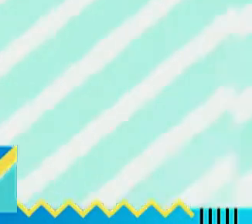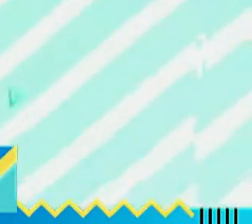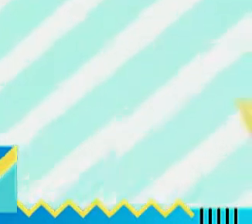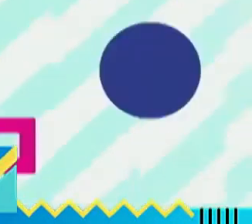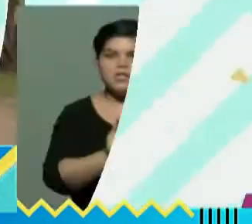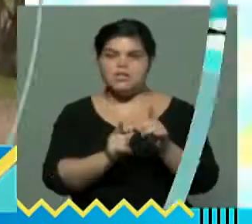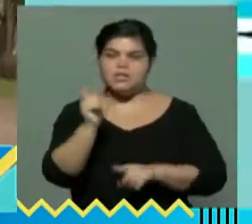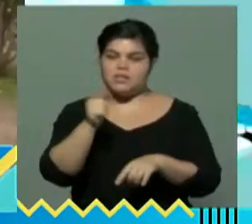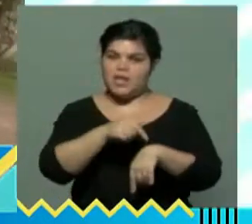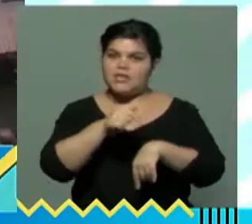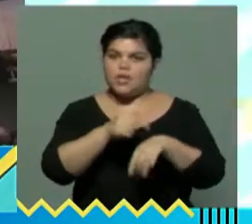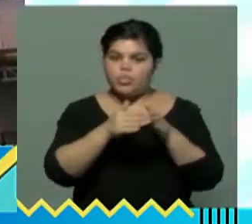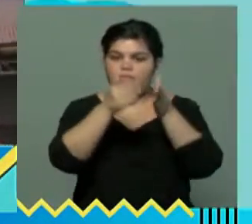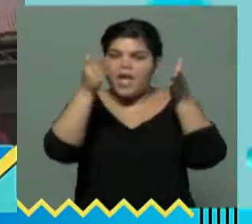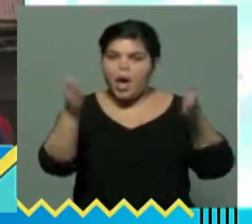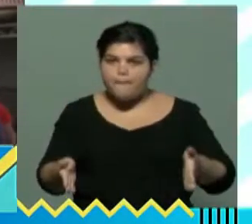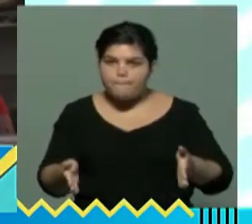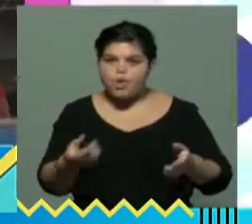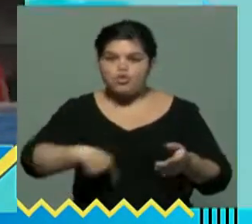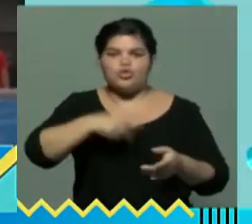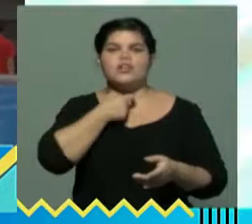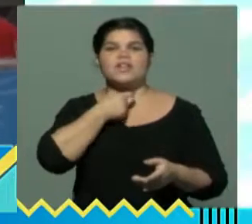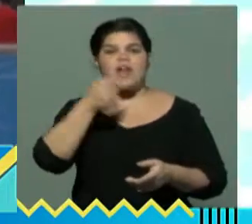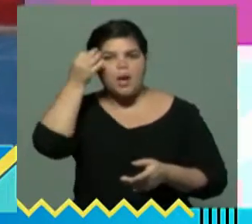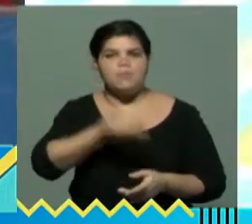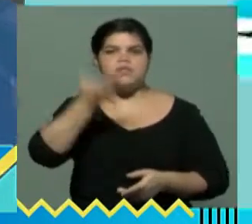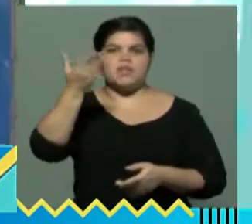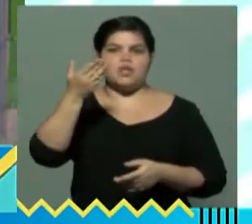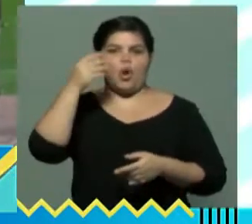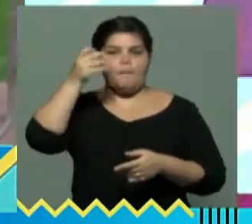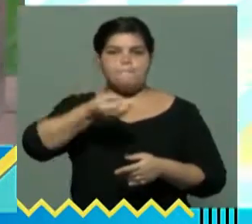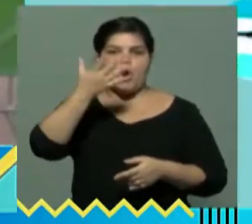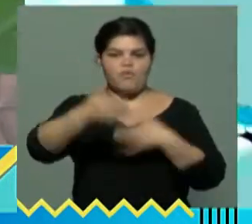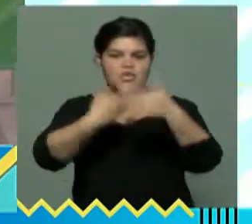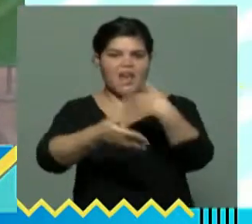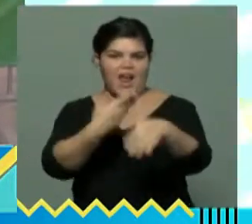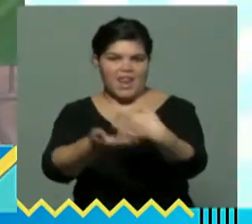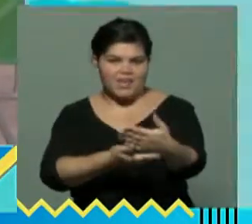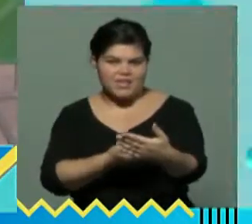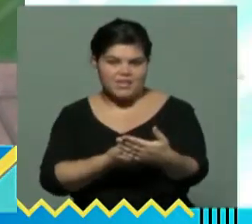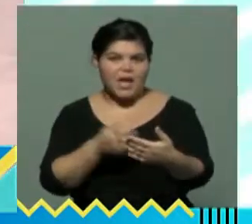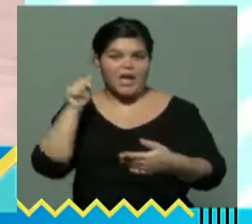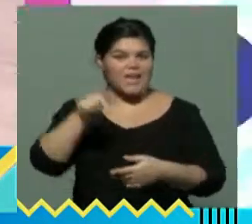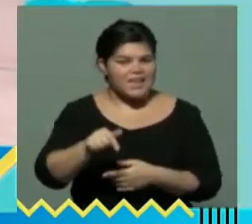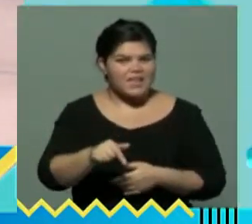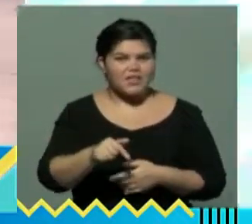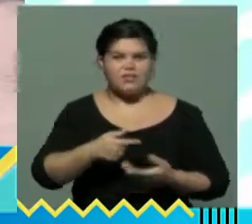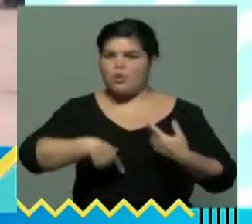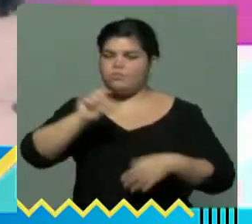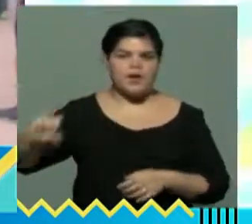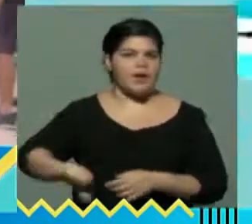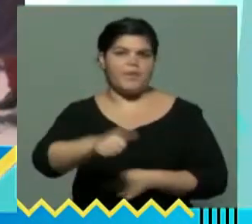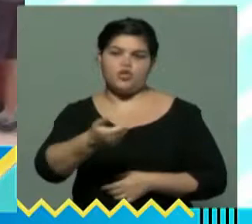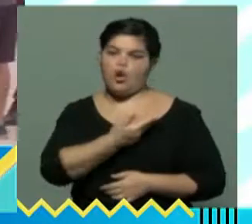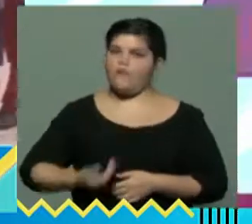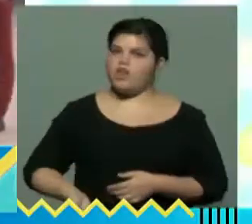lo que nosotros queremos es una especialización, es poder desarrollarnos profesionalmente en lo que buscamos. esa fue, creo yo, una de las grandes victorias del gobierno